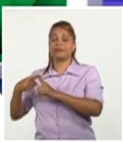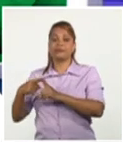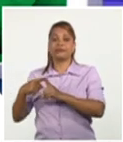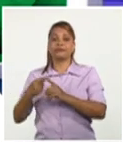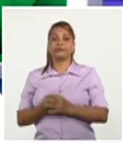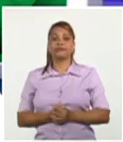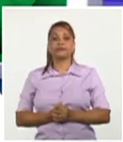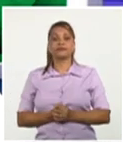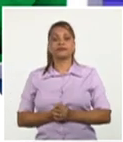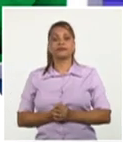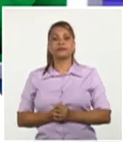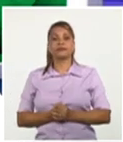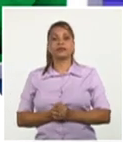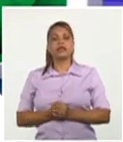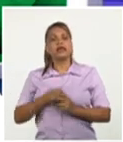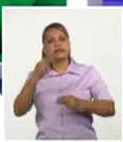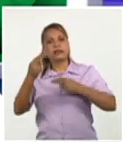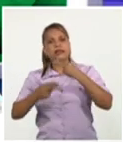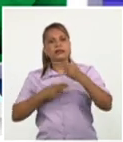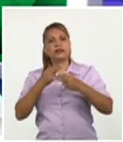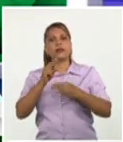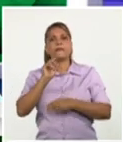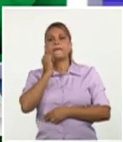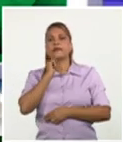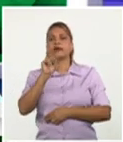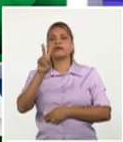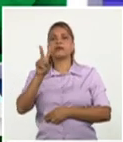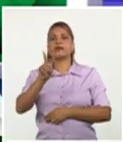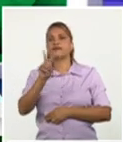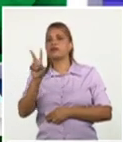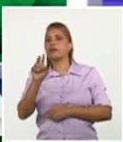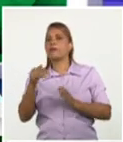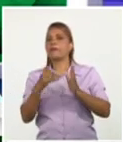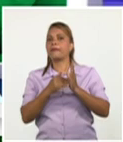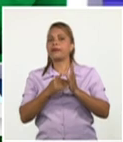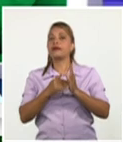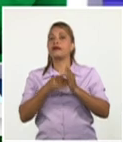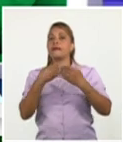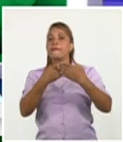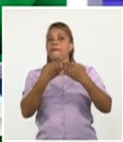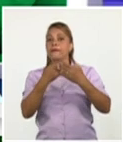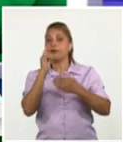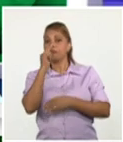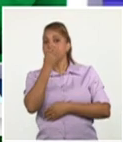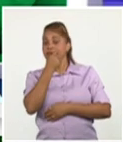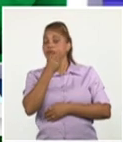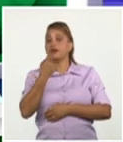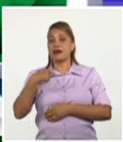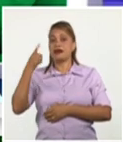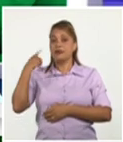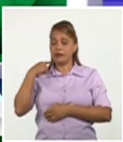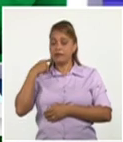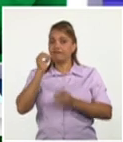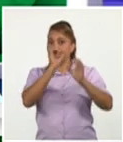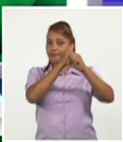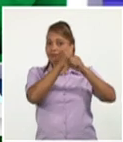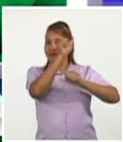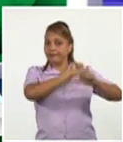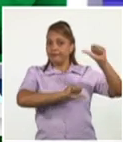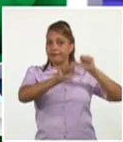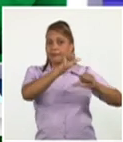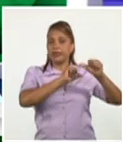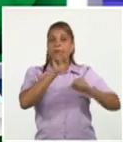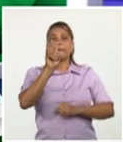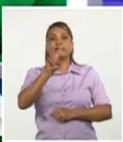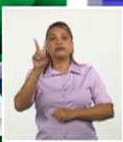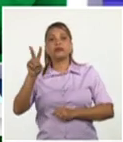Nuevamente se procesaron más de 22.000 muestras para el diagnóstico de la COVID-19 en el día de ayer. Estamos hablando de